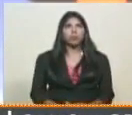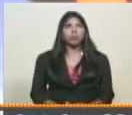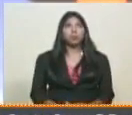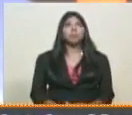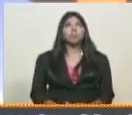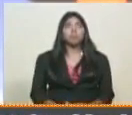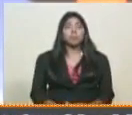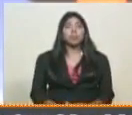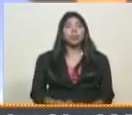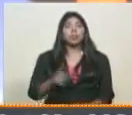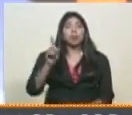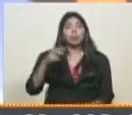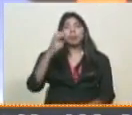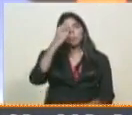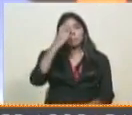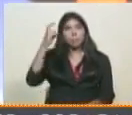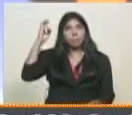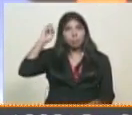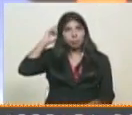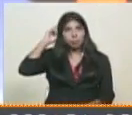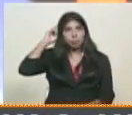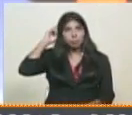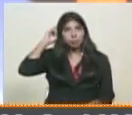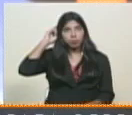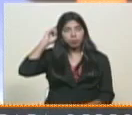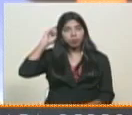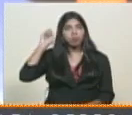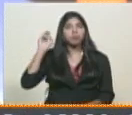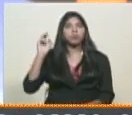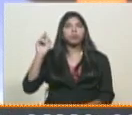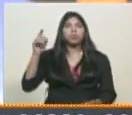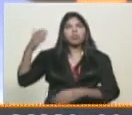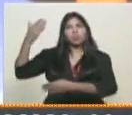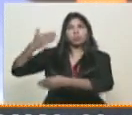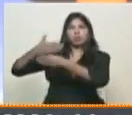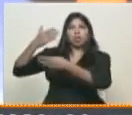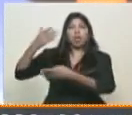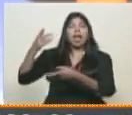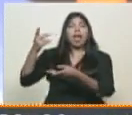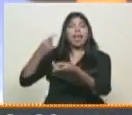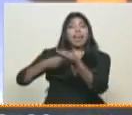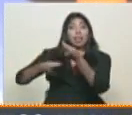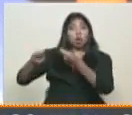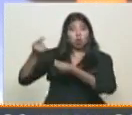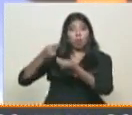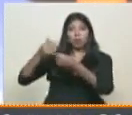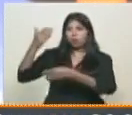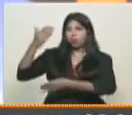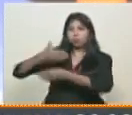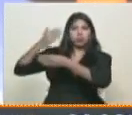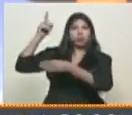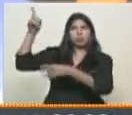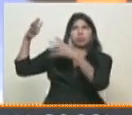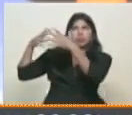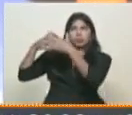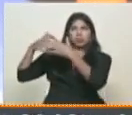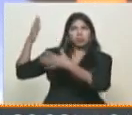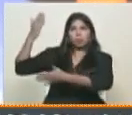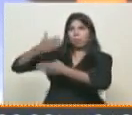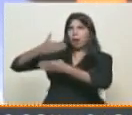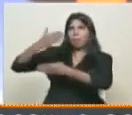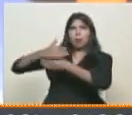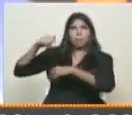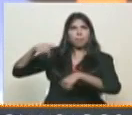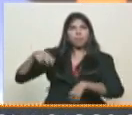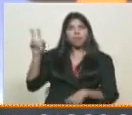allí el canciller de venezuela quien además denunció el bloqueo financiero ya lo veníamos hablando este bloqueo financiero desde eeuu sobre la nación